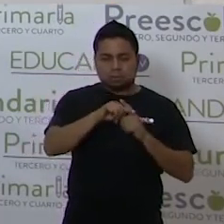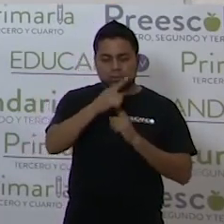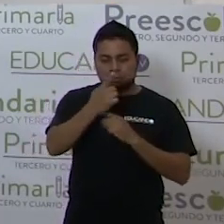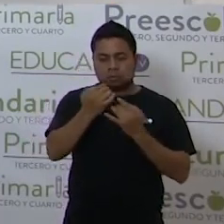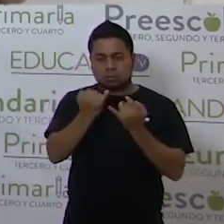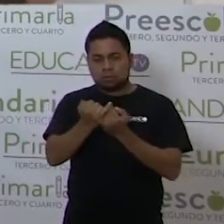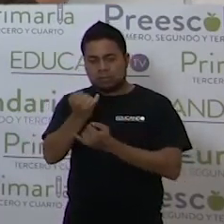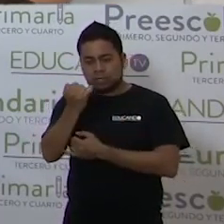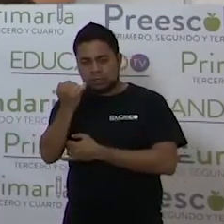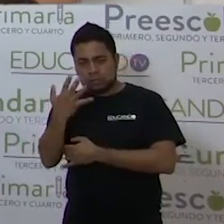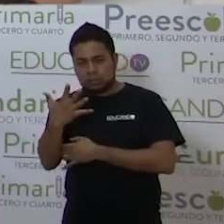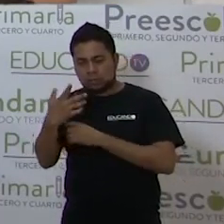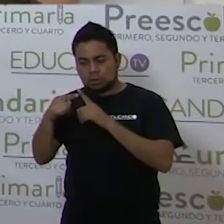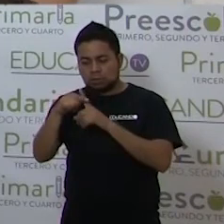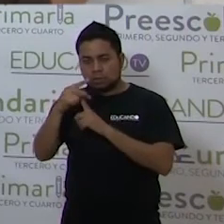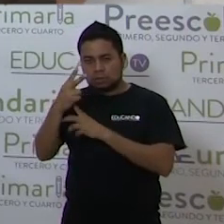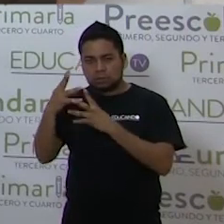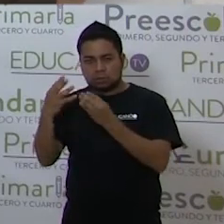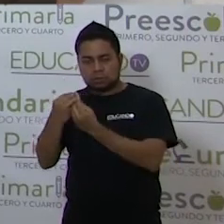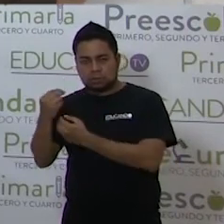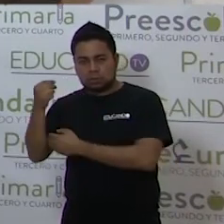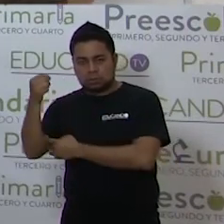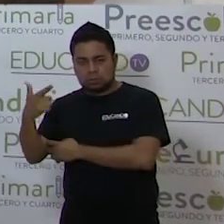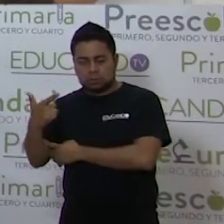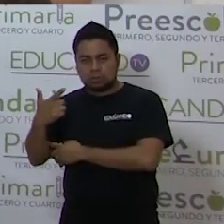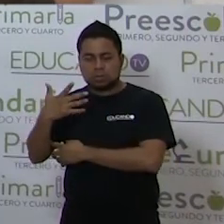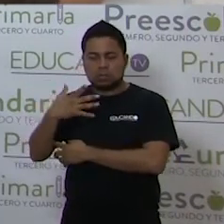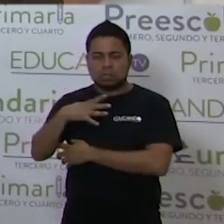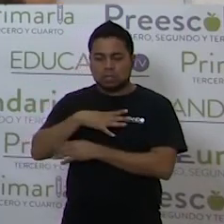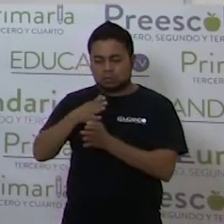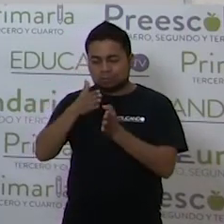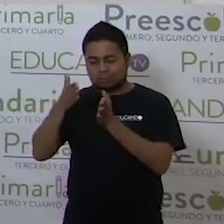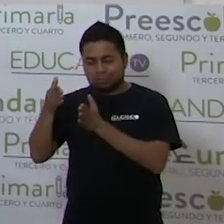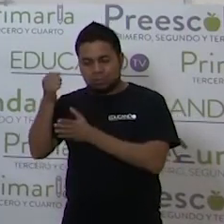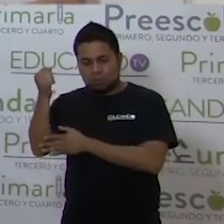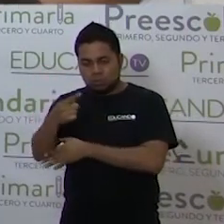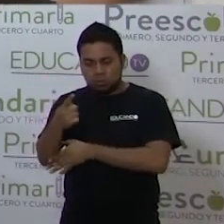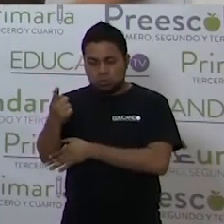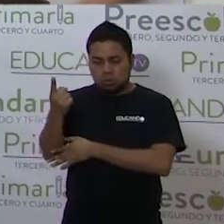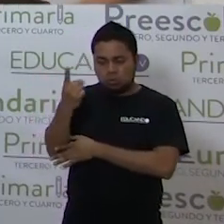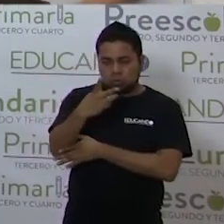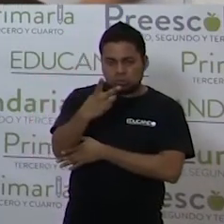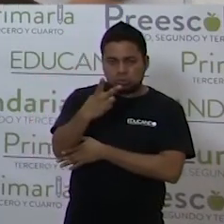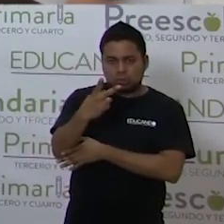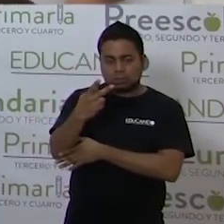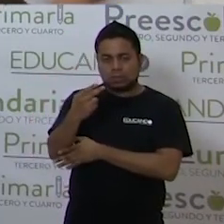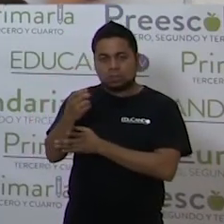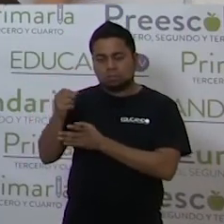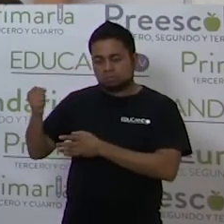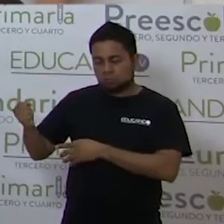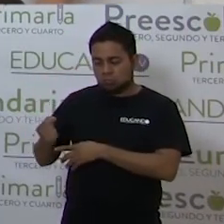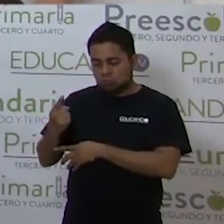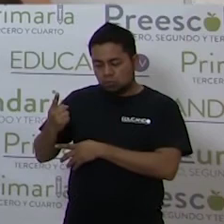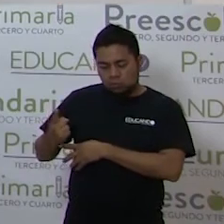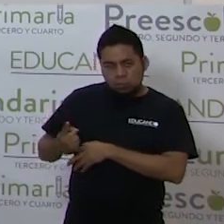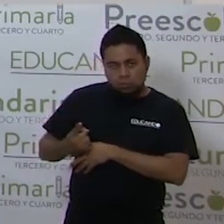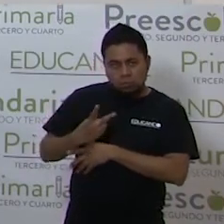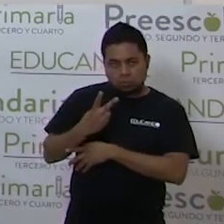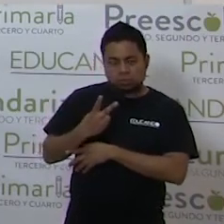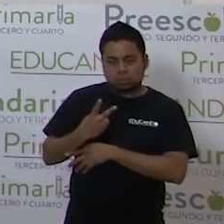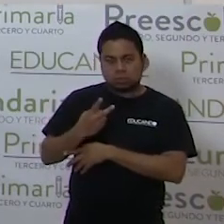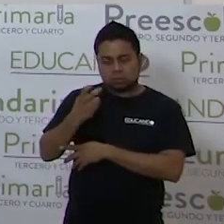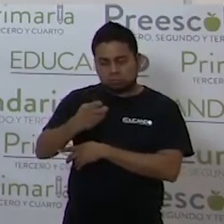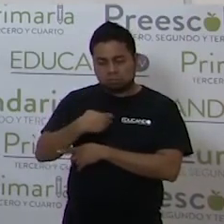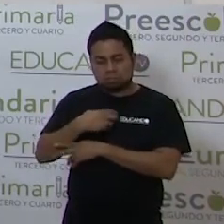15 27 tenemos un espacio y dos espacios y de la derecha es 1 y 2 por lo tanto